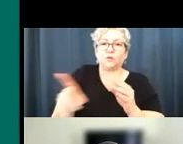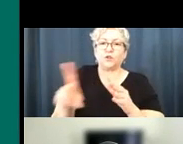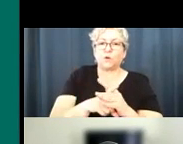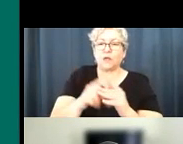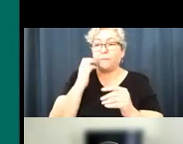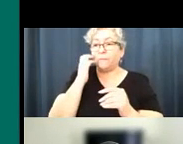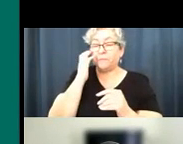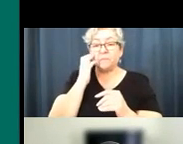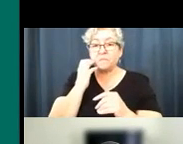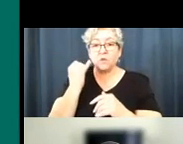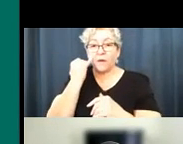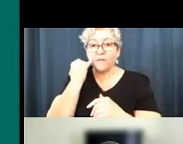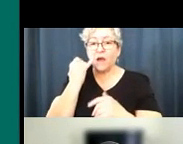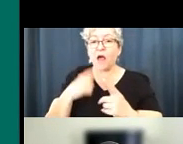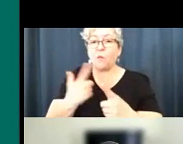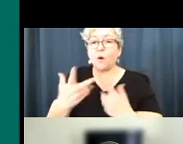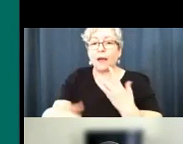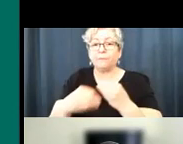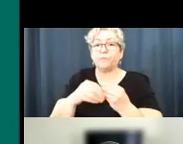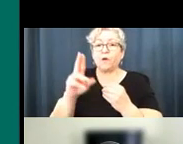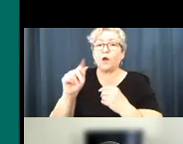para hacer las preguntas mientras estamos aquí.